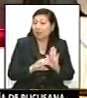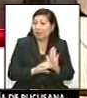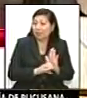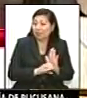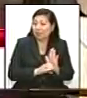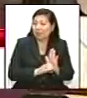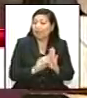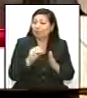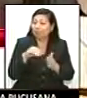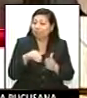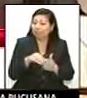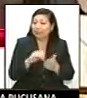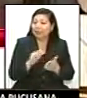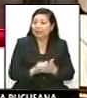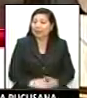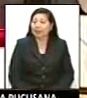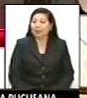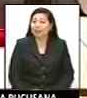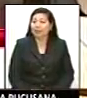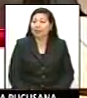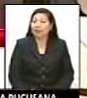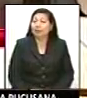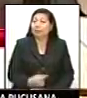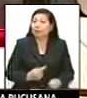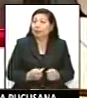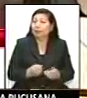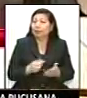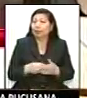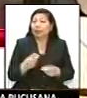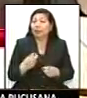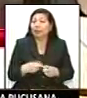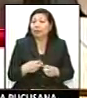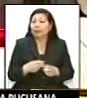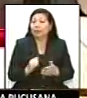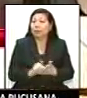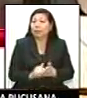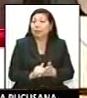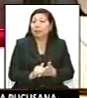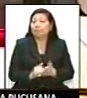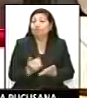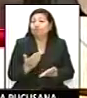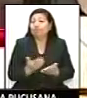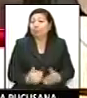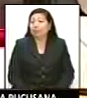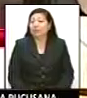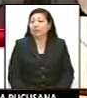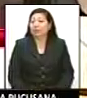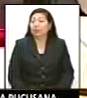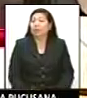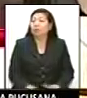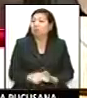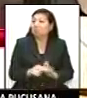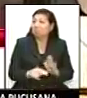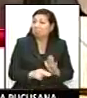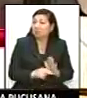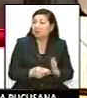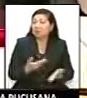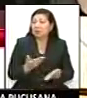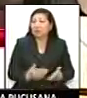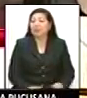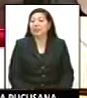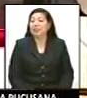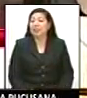han puesto en el escenario de una situación de crisis, una situación de anormalidad, de una